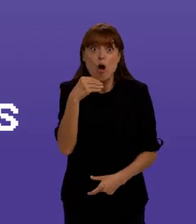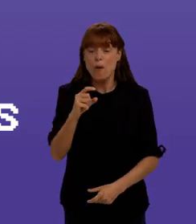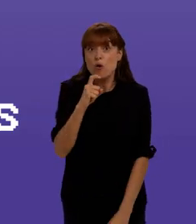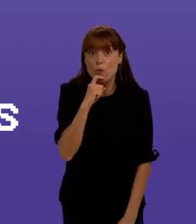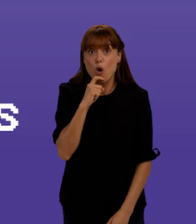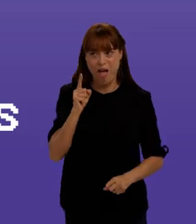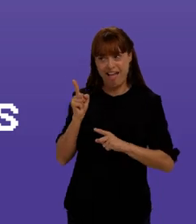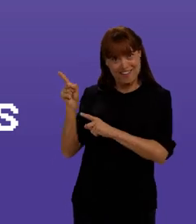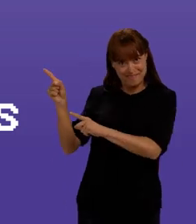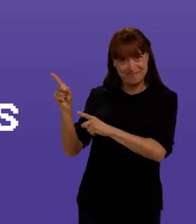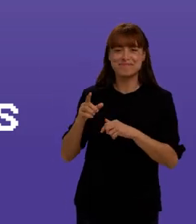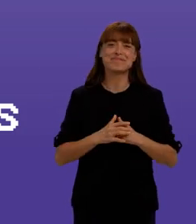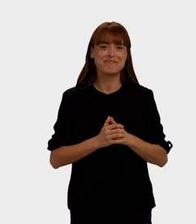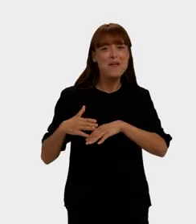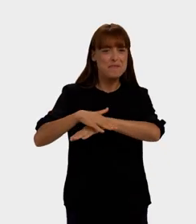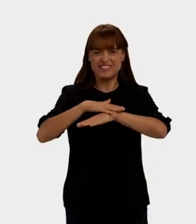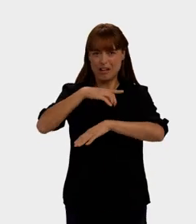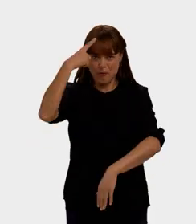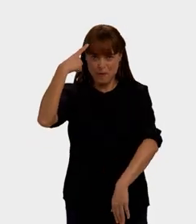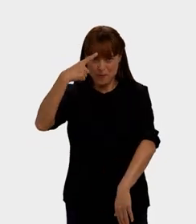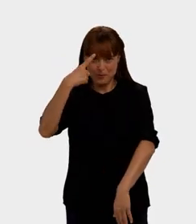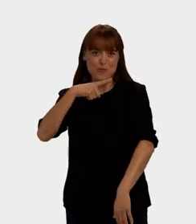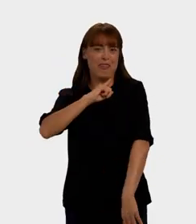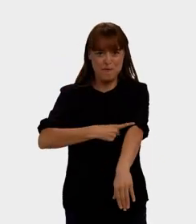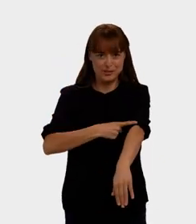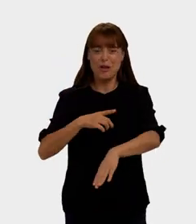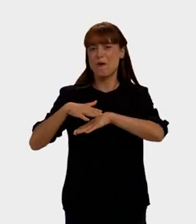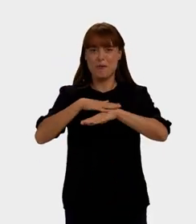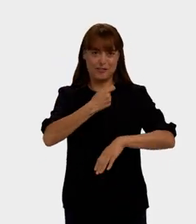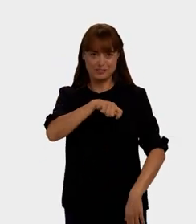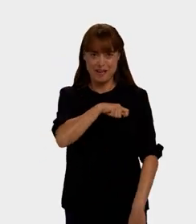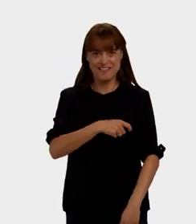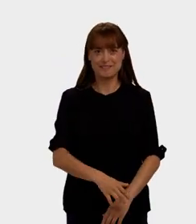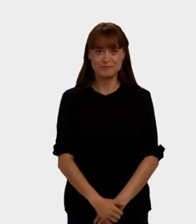bonokulturajoven.go.es elbidean. Kultura eta Kirol Ministerioa, Espainiako Gobernua.